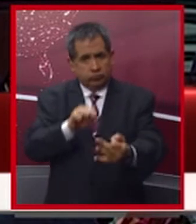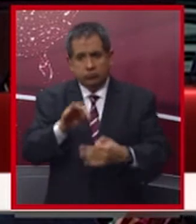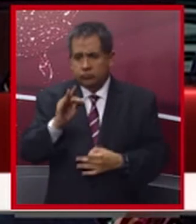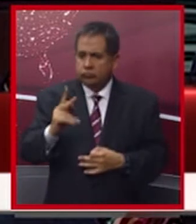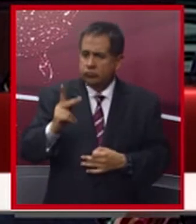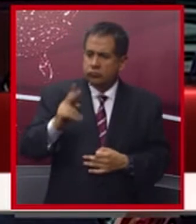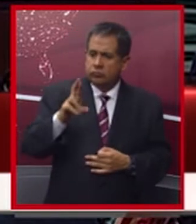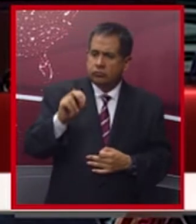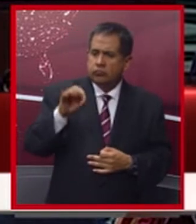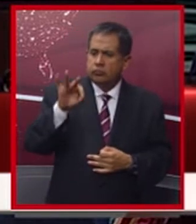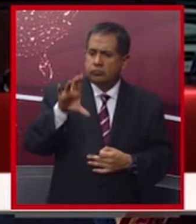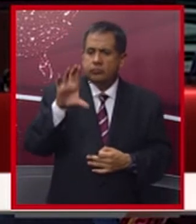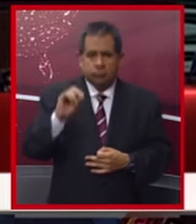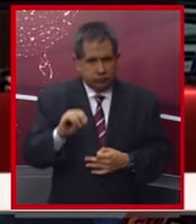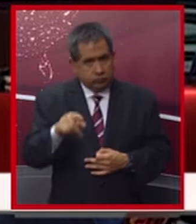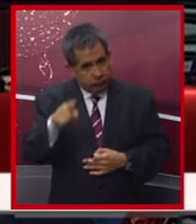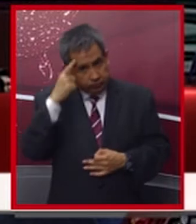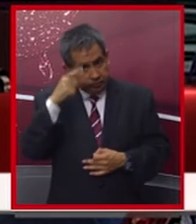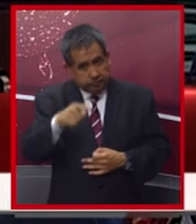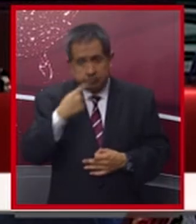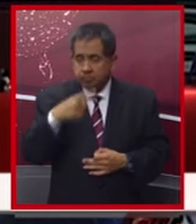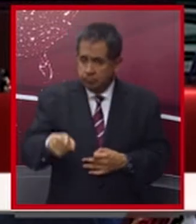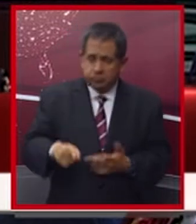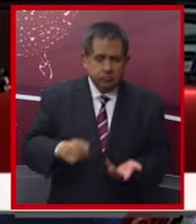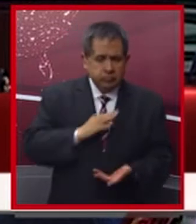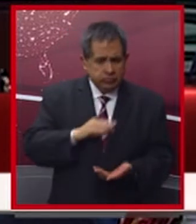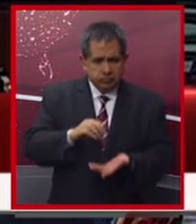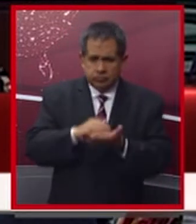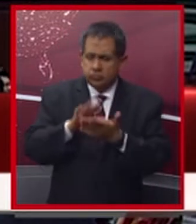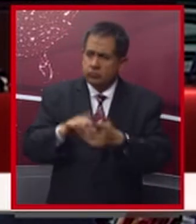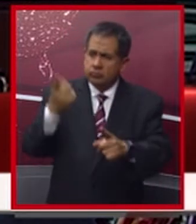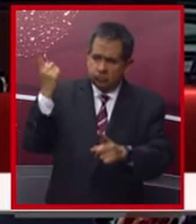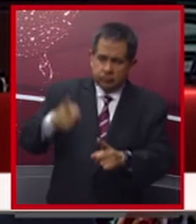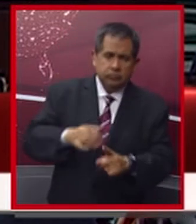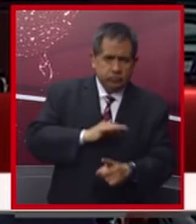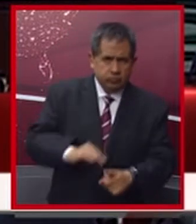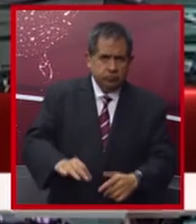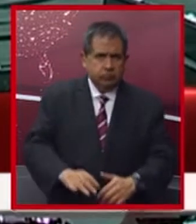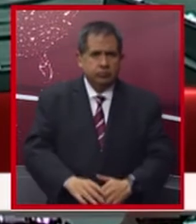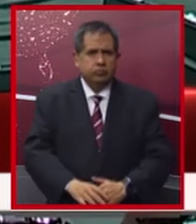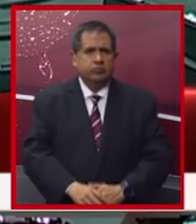hacerlos cumplir, porque ahí está buena parte del asunto.